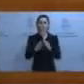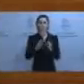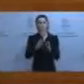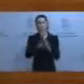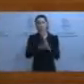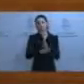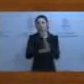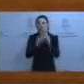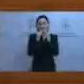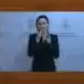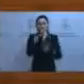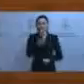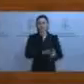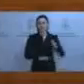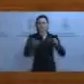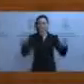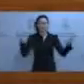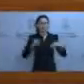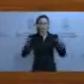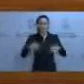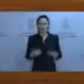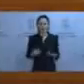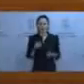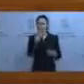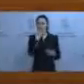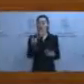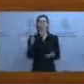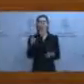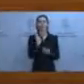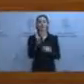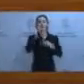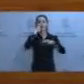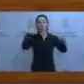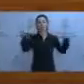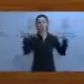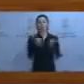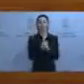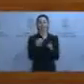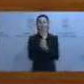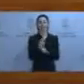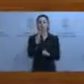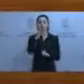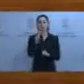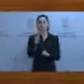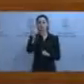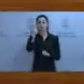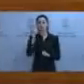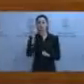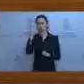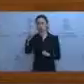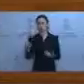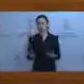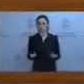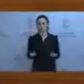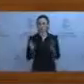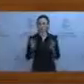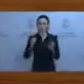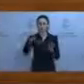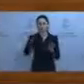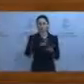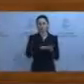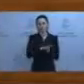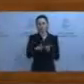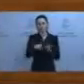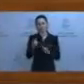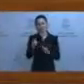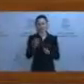habría problema. Si hubiera habido una oferta pública de empleo bienal, que, por cierto, hasta respeto, tengo que decirlo alguna